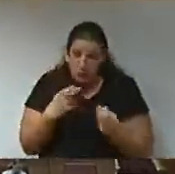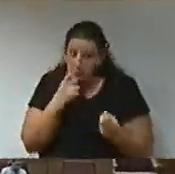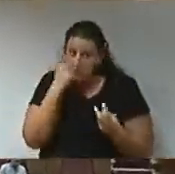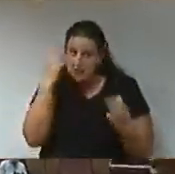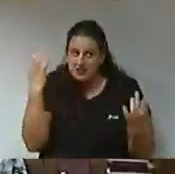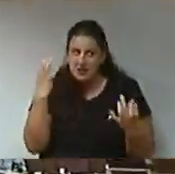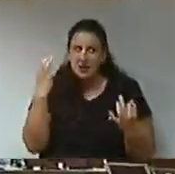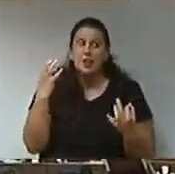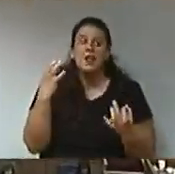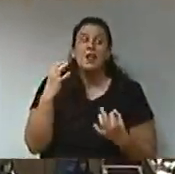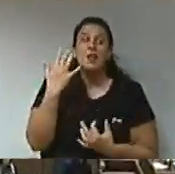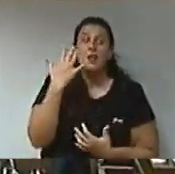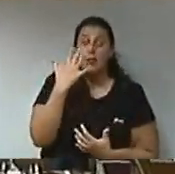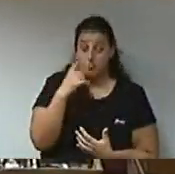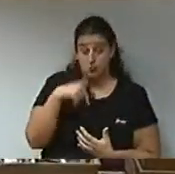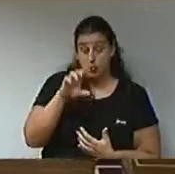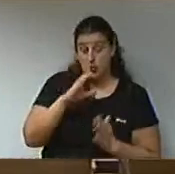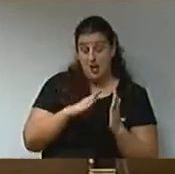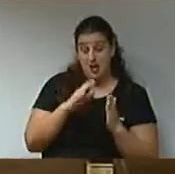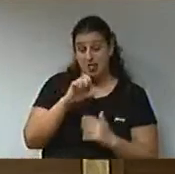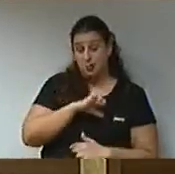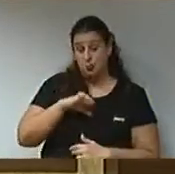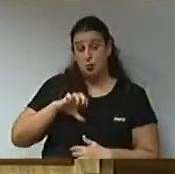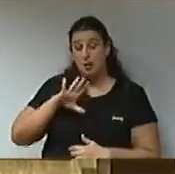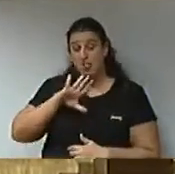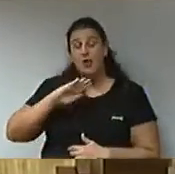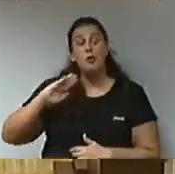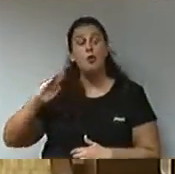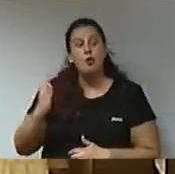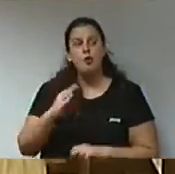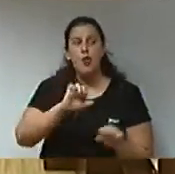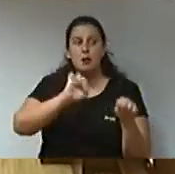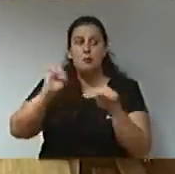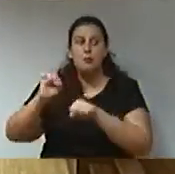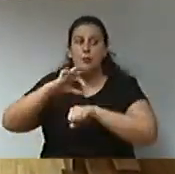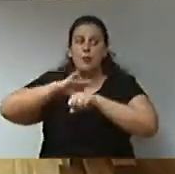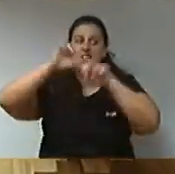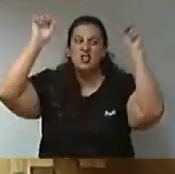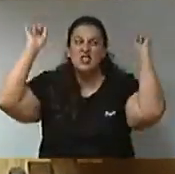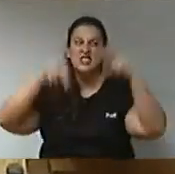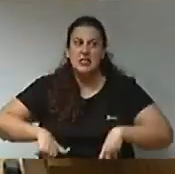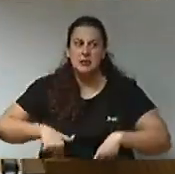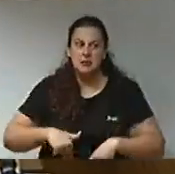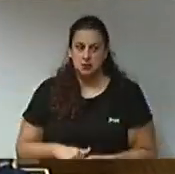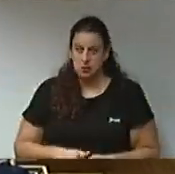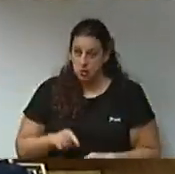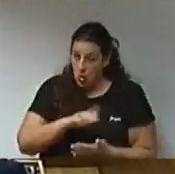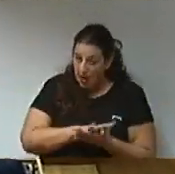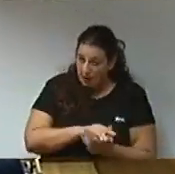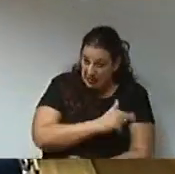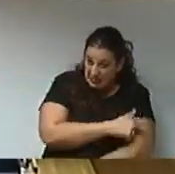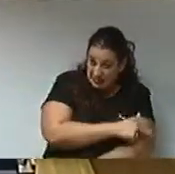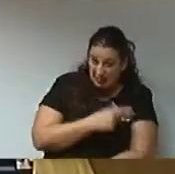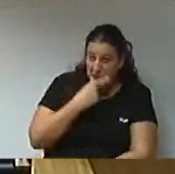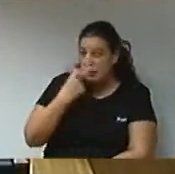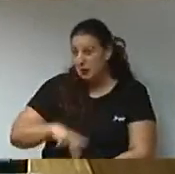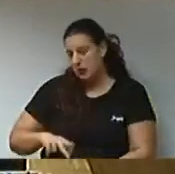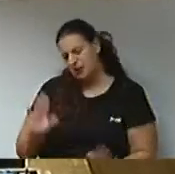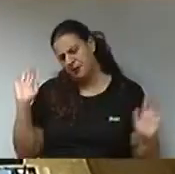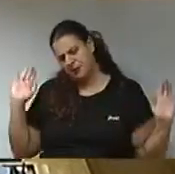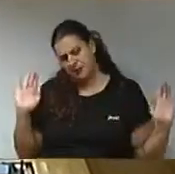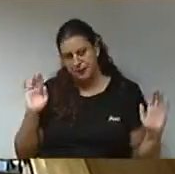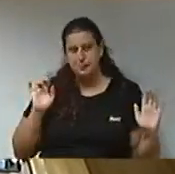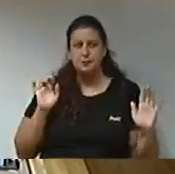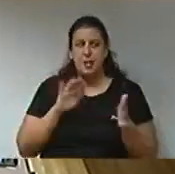5 condenas por no proteger a los médicos. ¿Cómo pueden ustedes hablar de sanidad y no tener vergüenza? Y, por cierto, para anunciar hoy